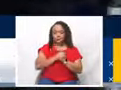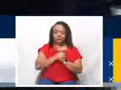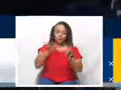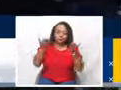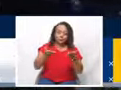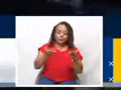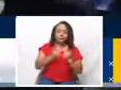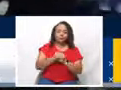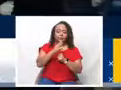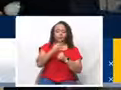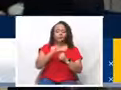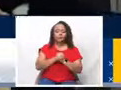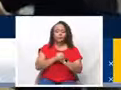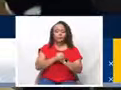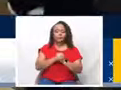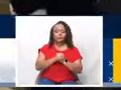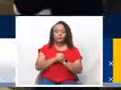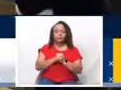recibiendo y dando las últimas...